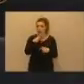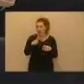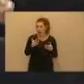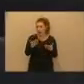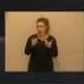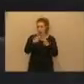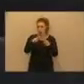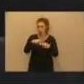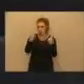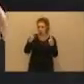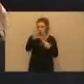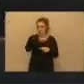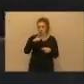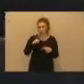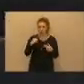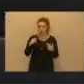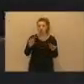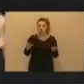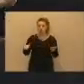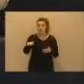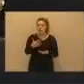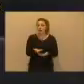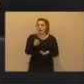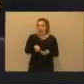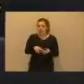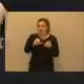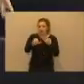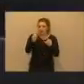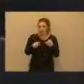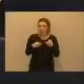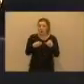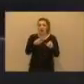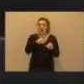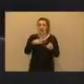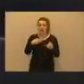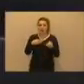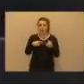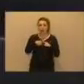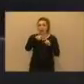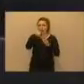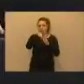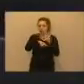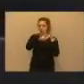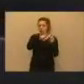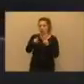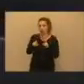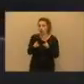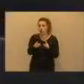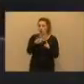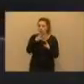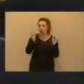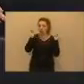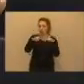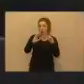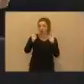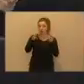del sector público autonómico. Y además, en esa línea también se van a establecer unas instrucciones por acuerdo de Consejo de Gobierno